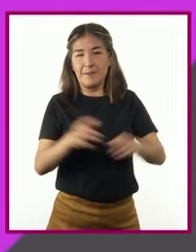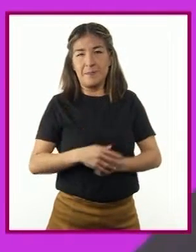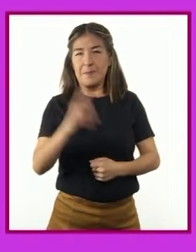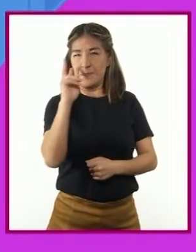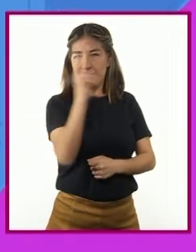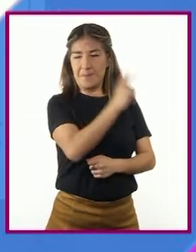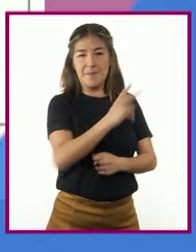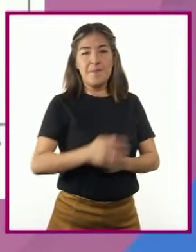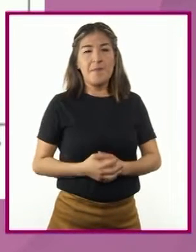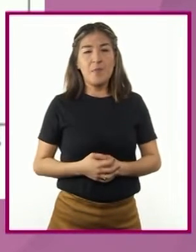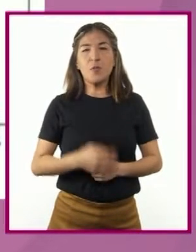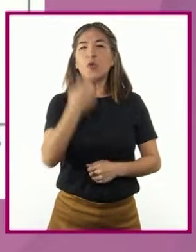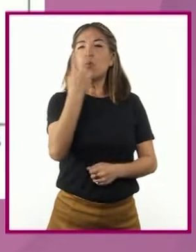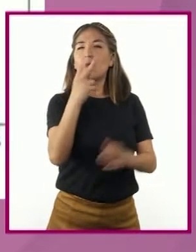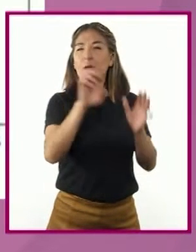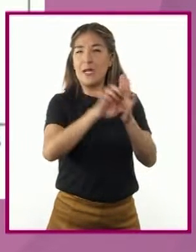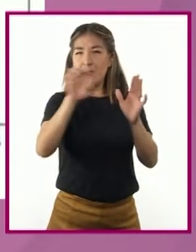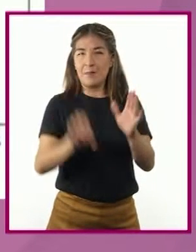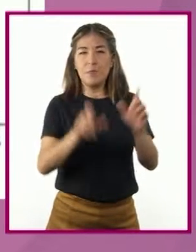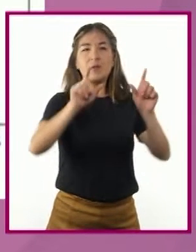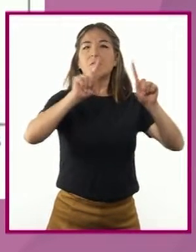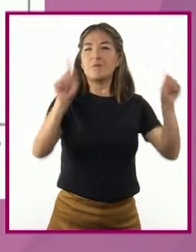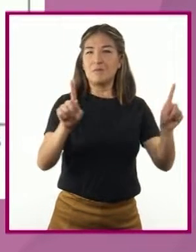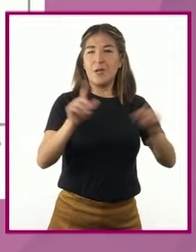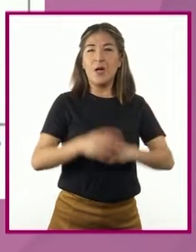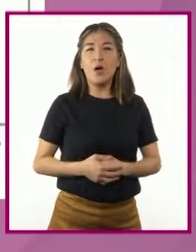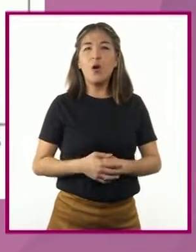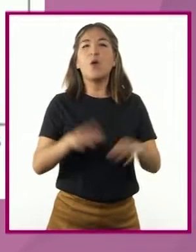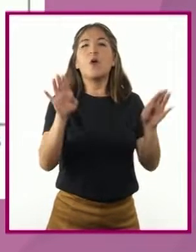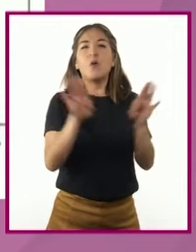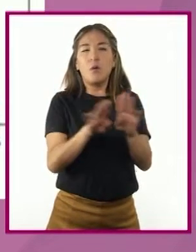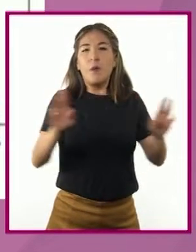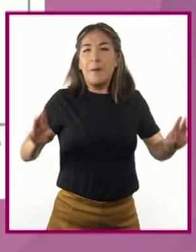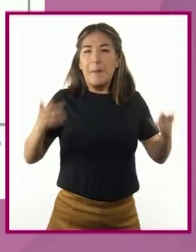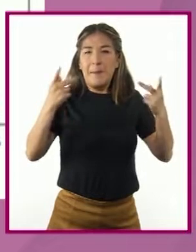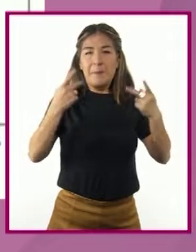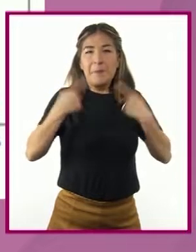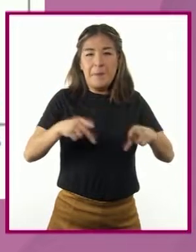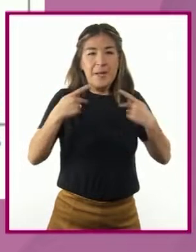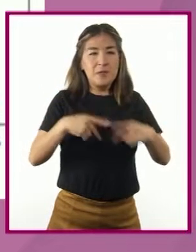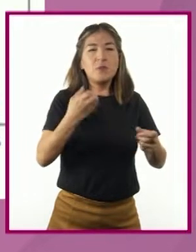Observen dos ejemplos de la composición de la población